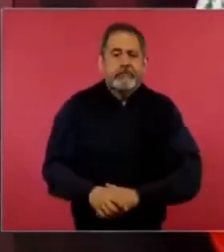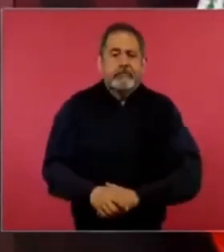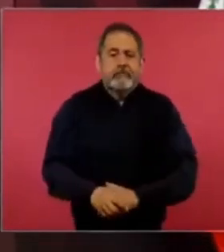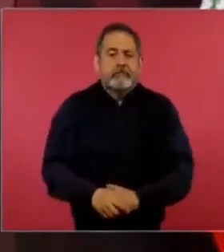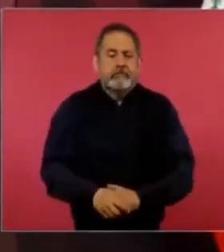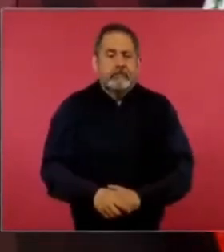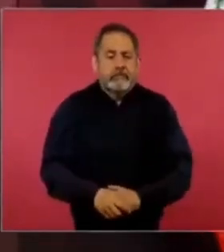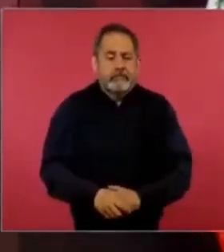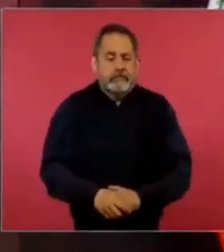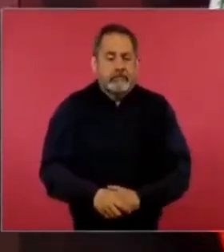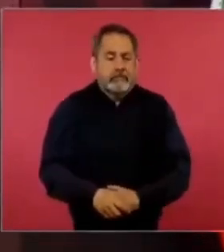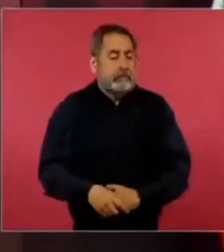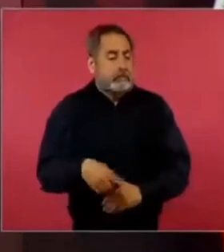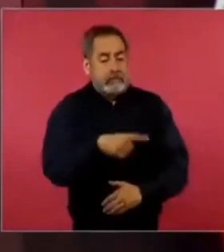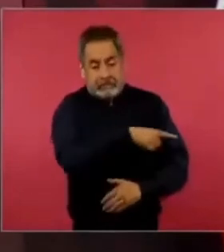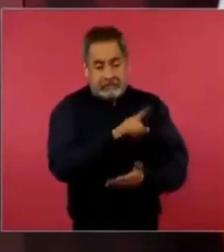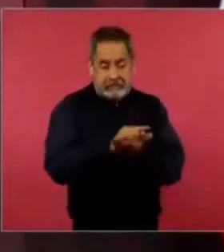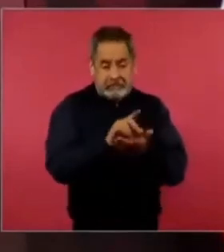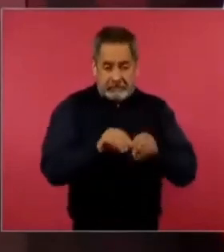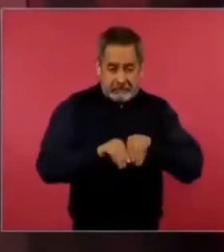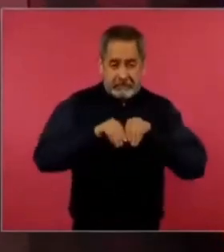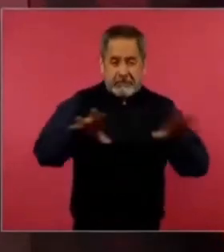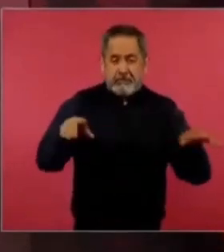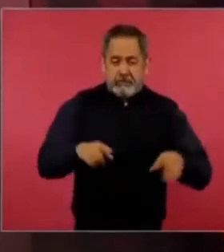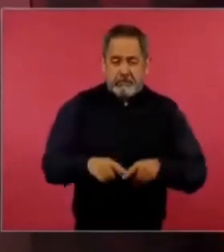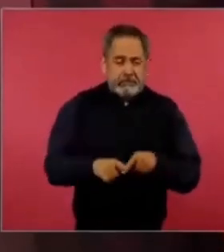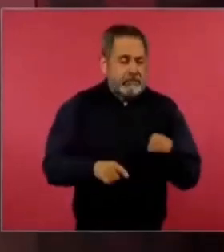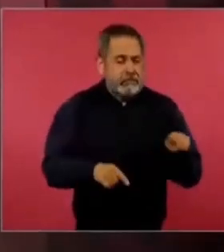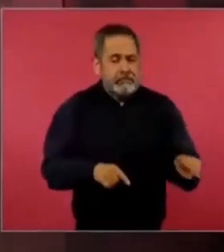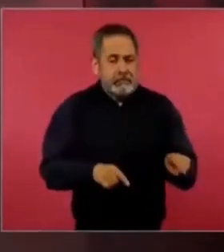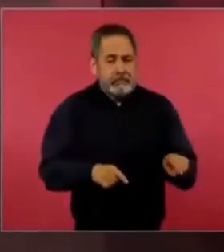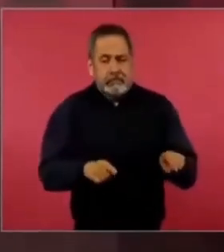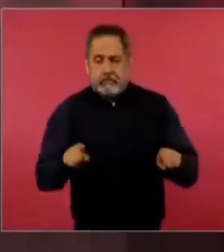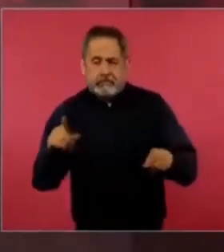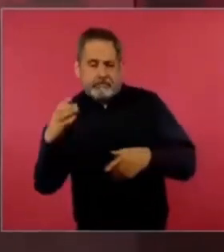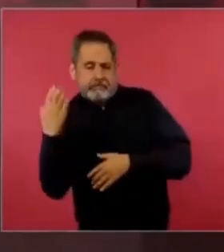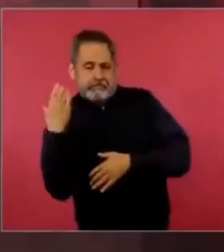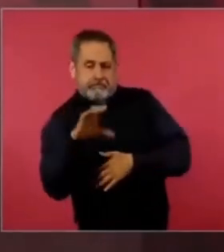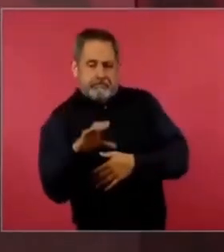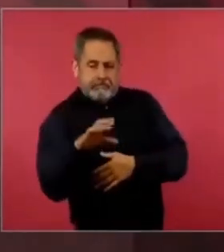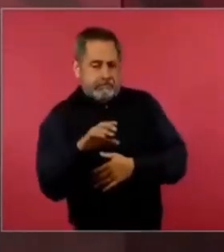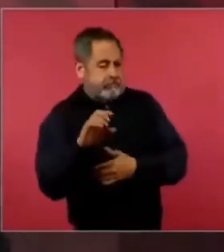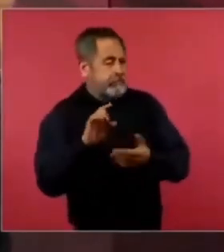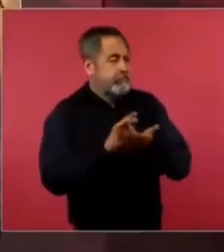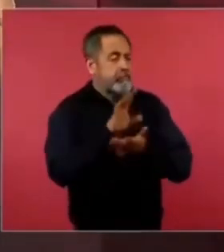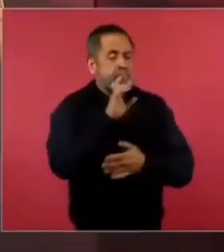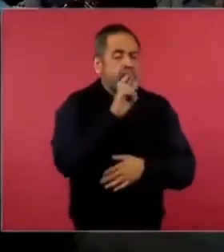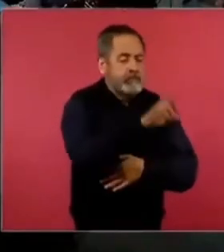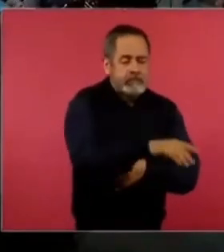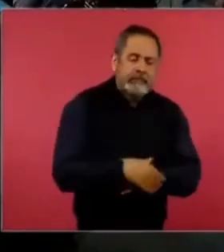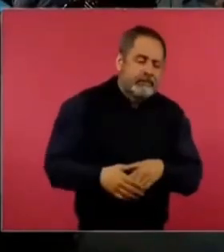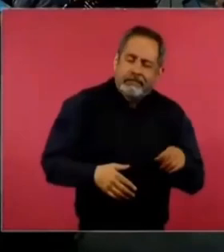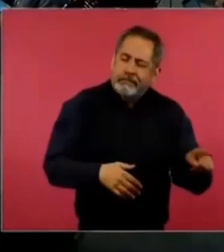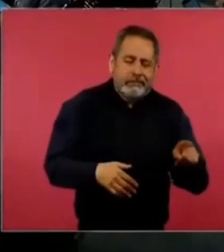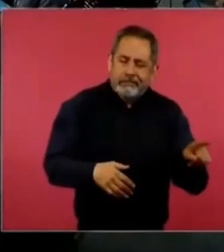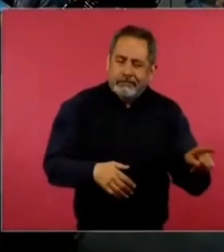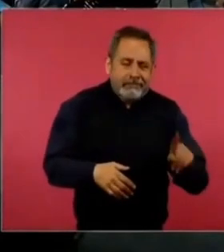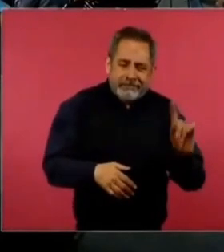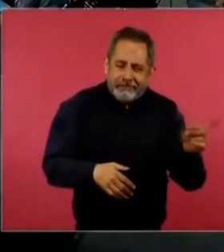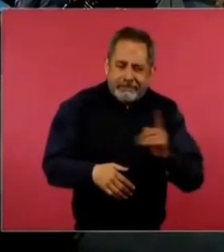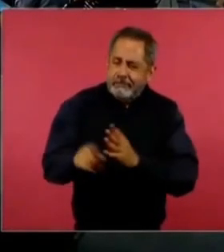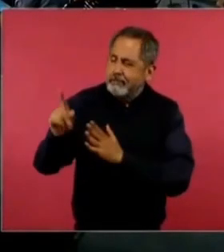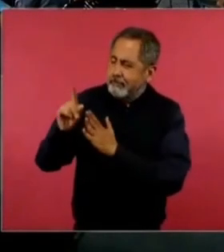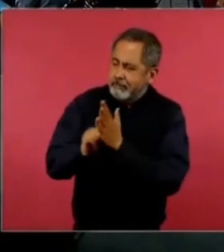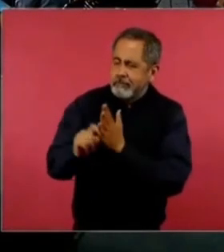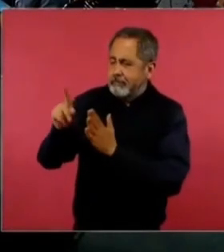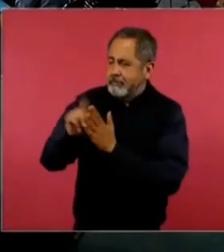Dieron a conocer, ahí mismo aparece alguien que le aclara de que eso es mensual,